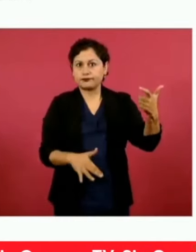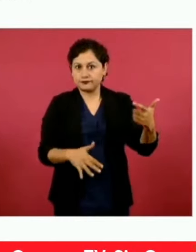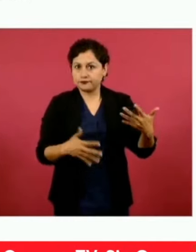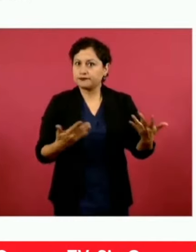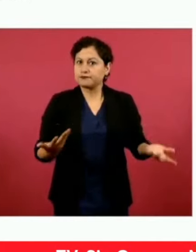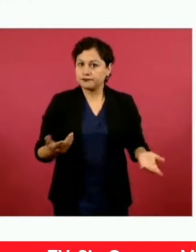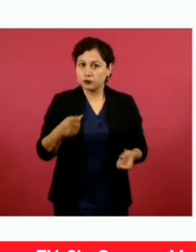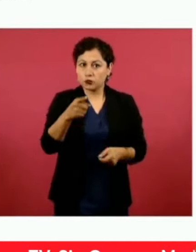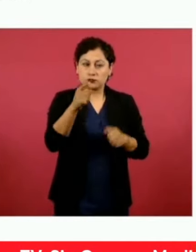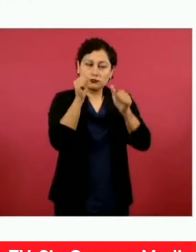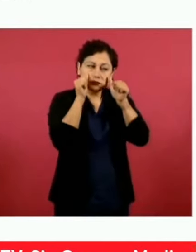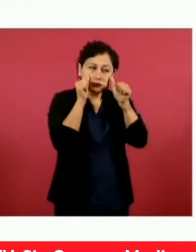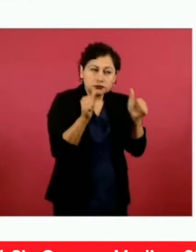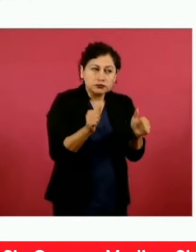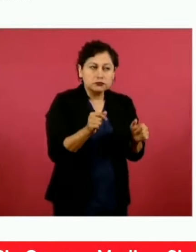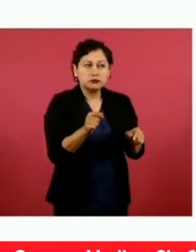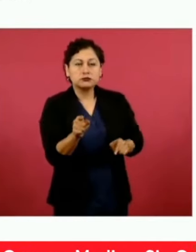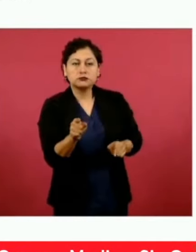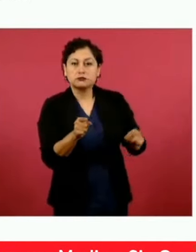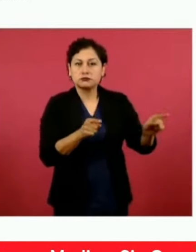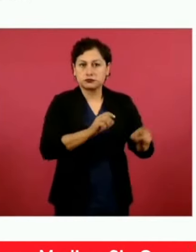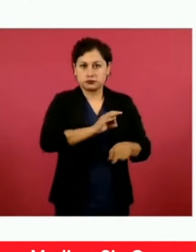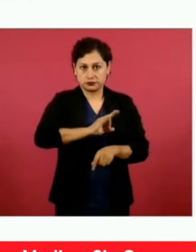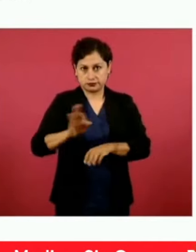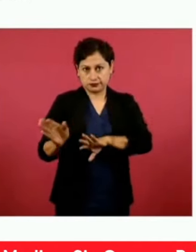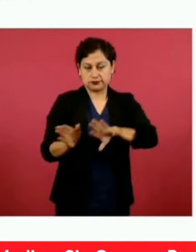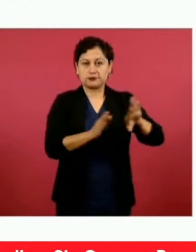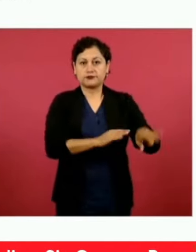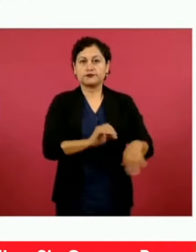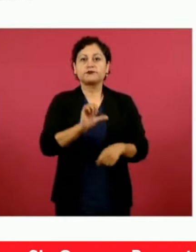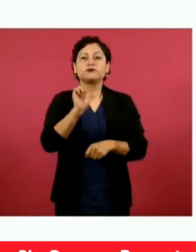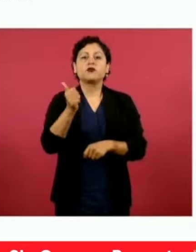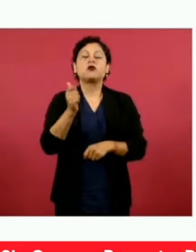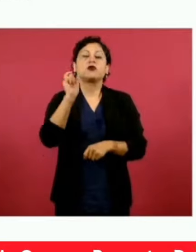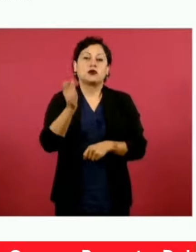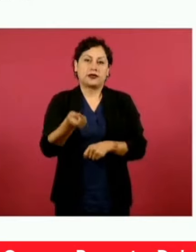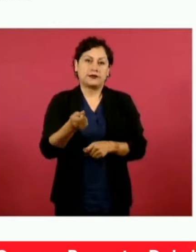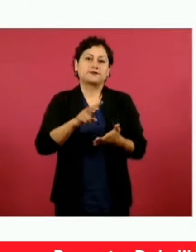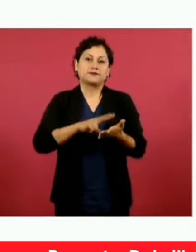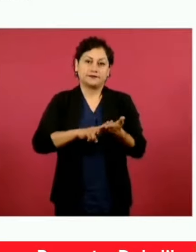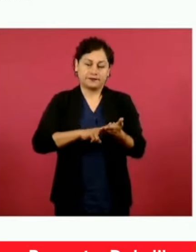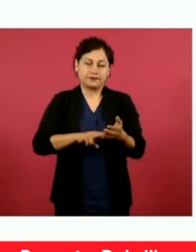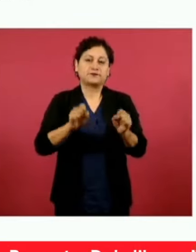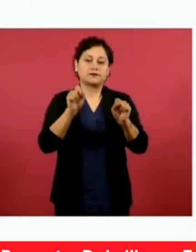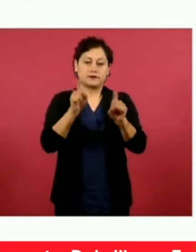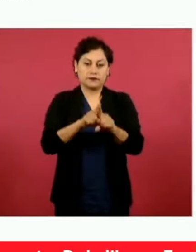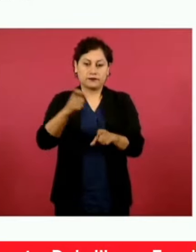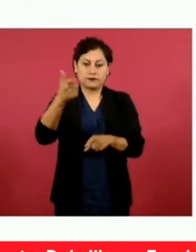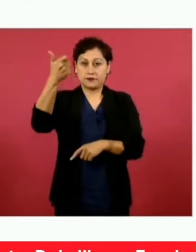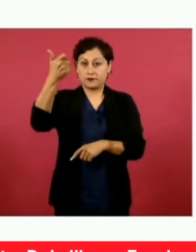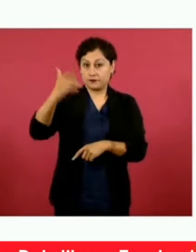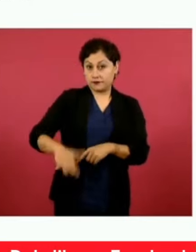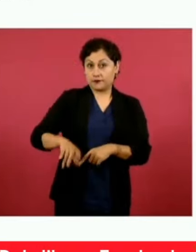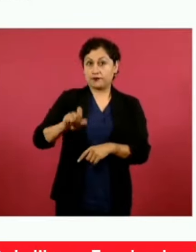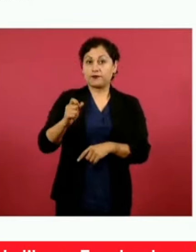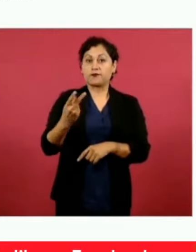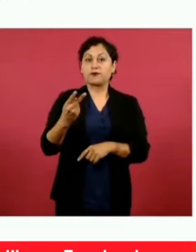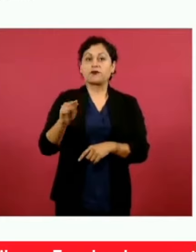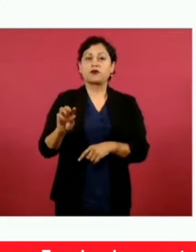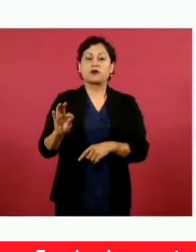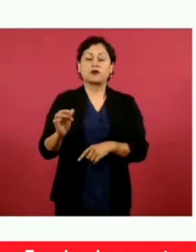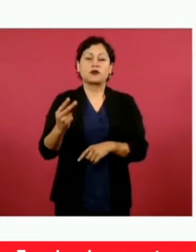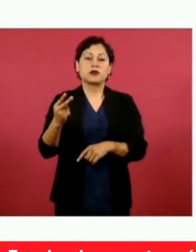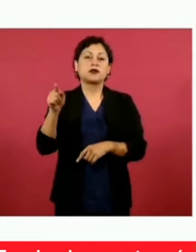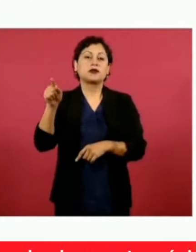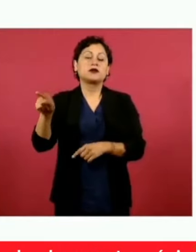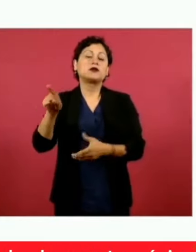las mejores decisiones. También tenemos precios bajos en el caso de la regular, por debajo de los 23 pesos tenemos a Servifácil en Centro